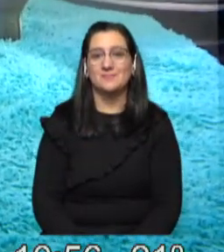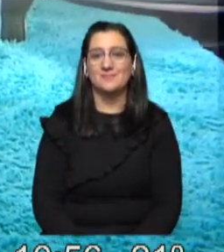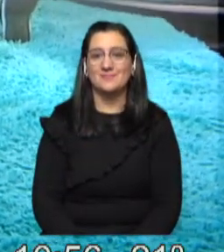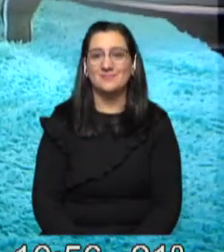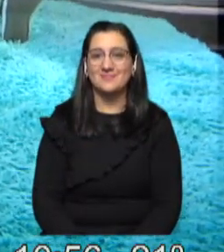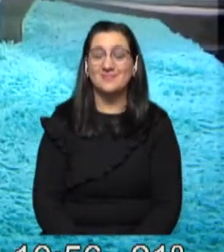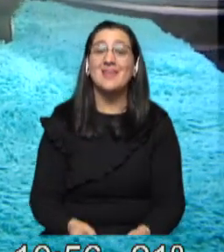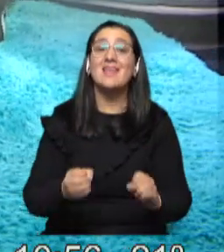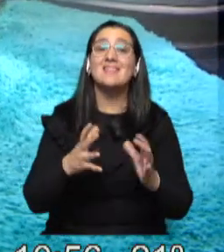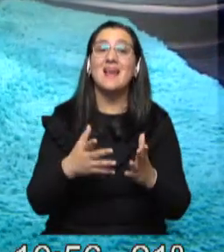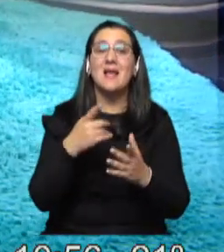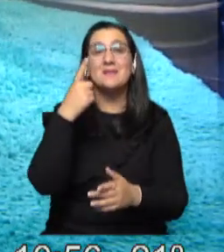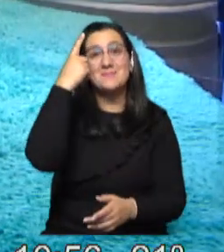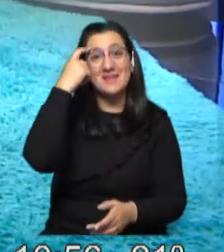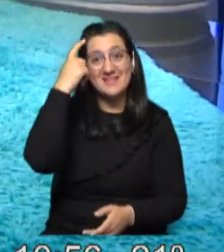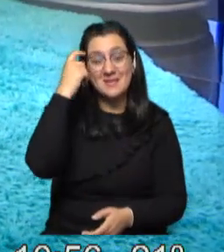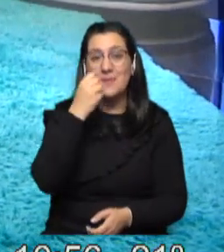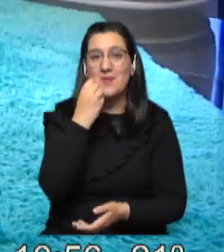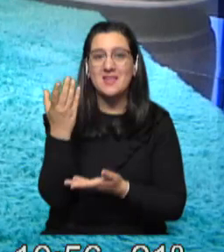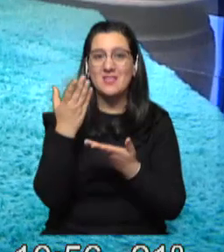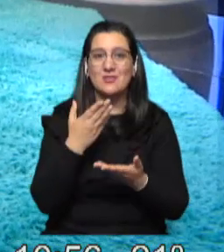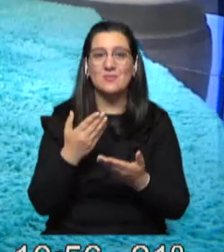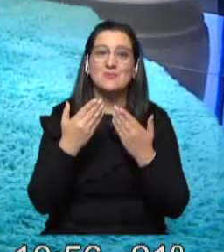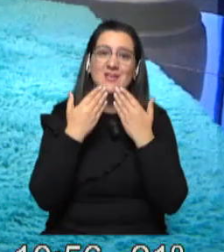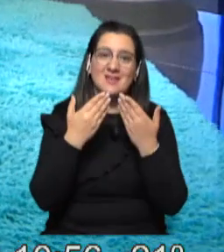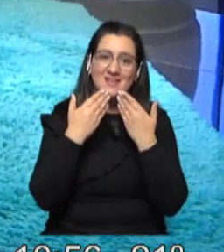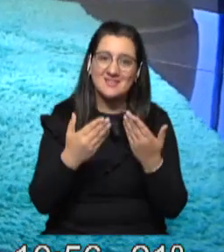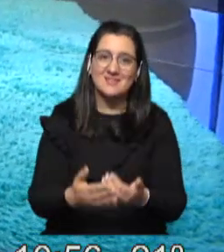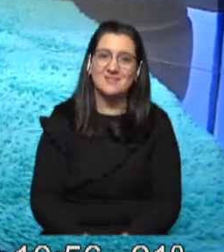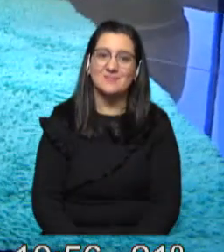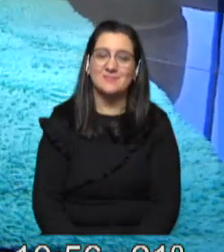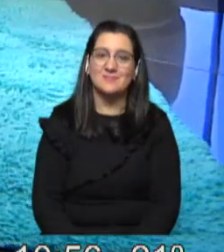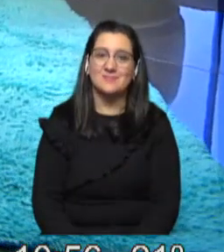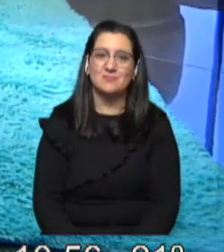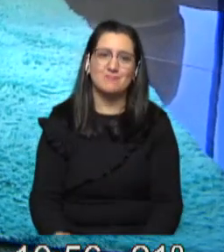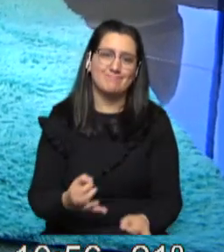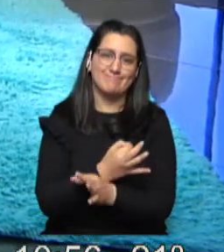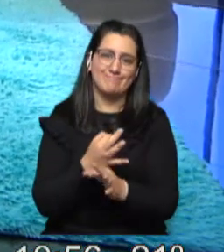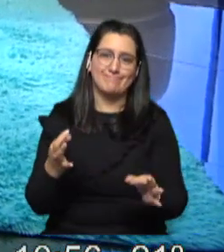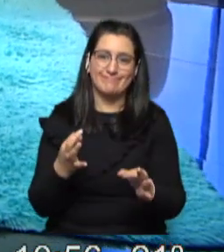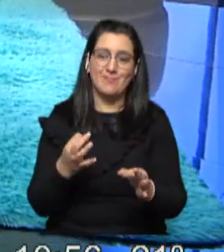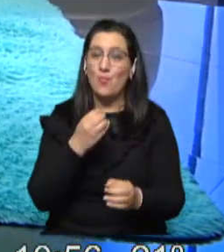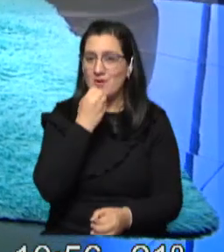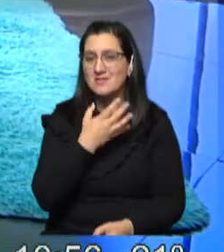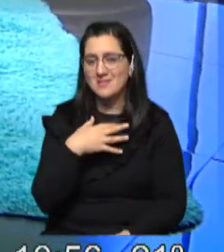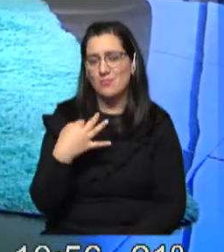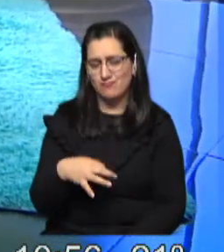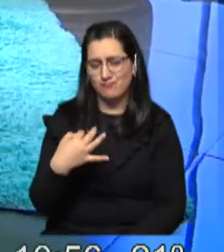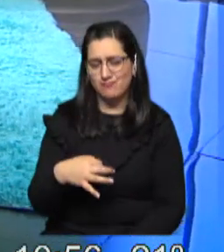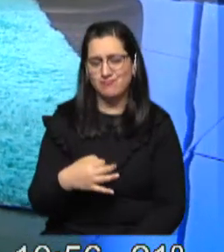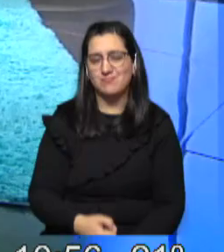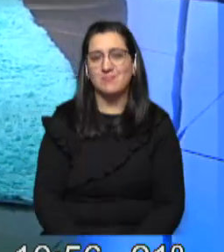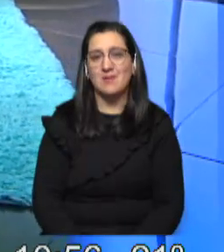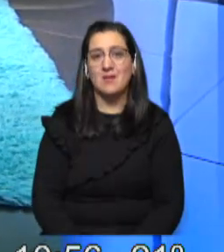¿Cómo ha sido esta experiencia? Bienvenidos. Bueno, muchas gracias. Muchas gracias. Un lujo. Buenísimo.